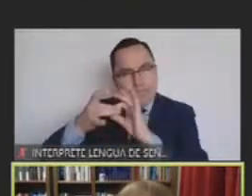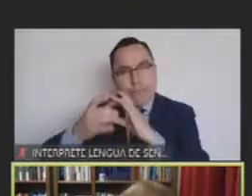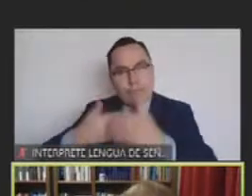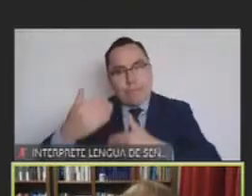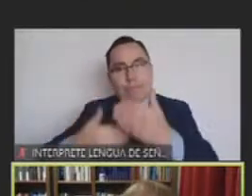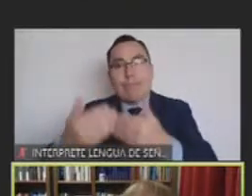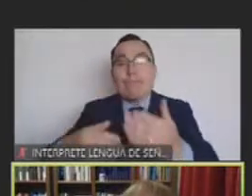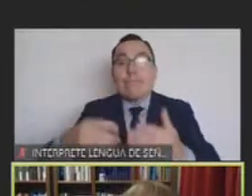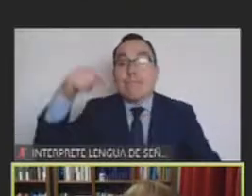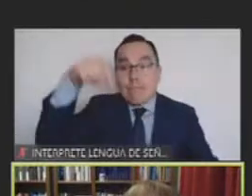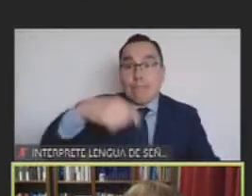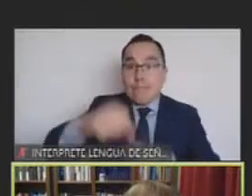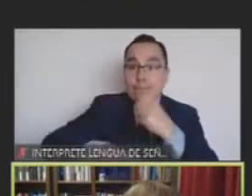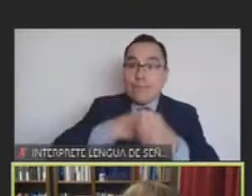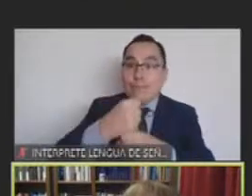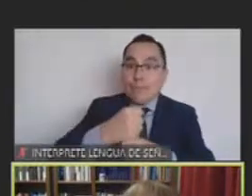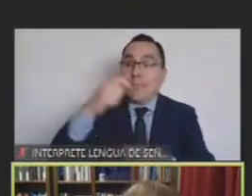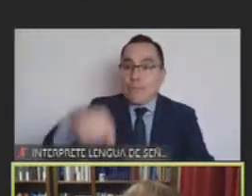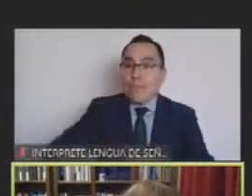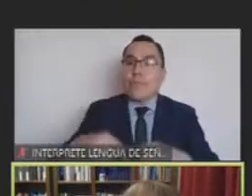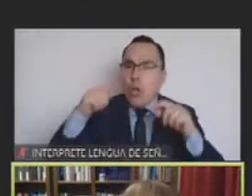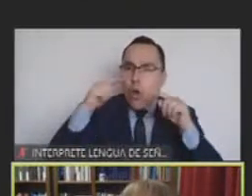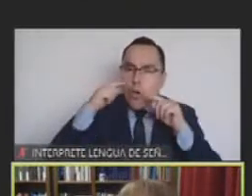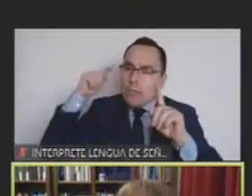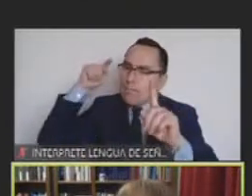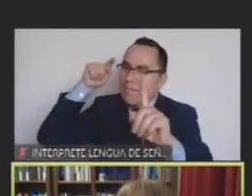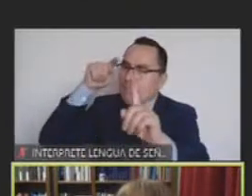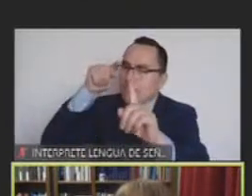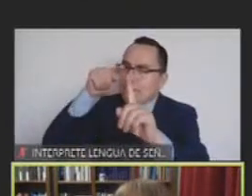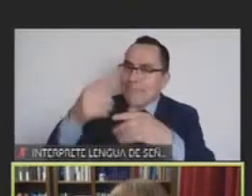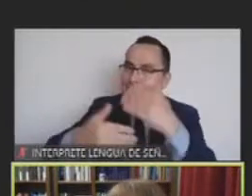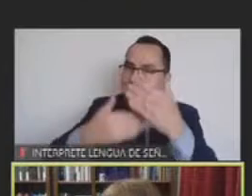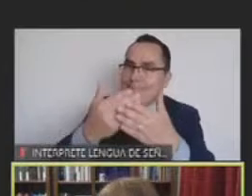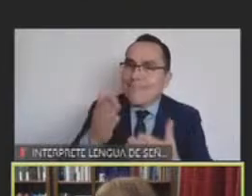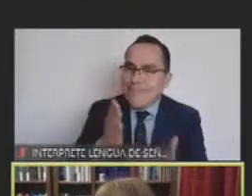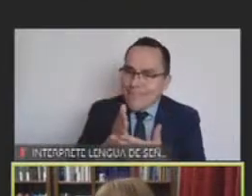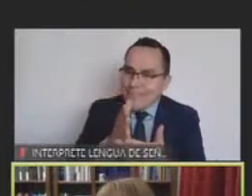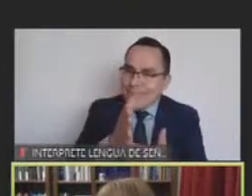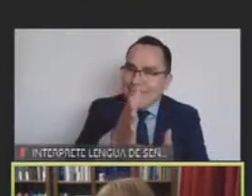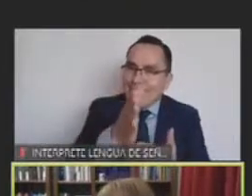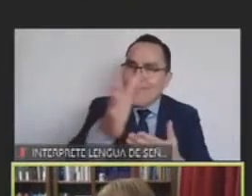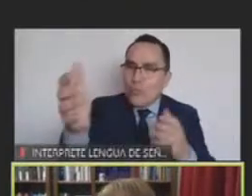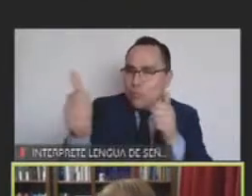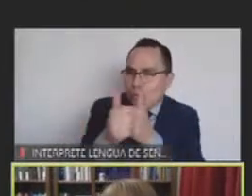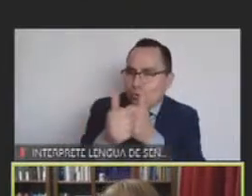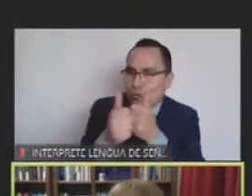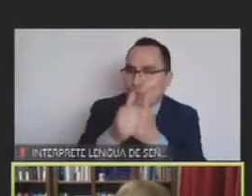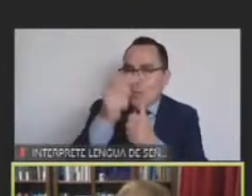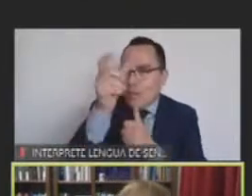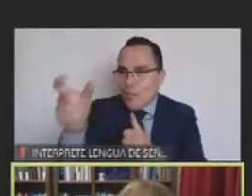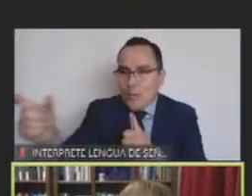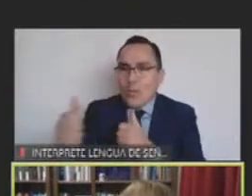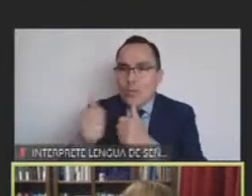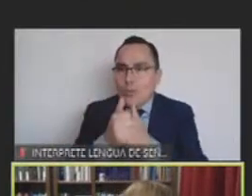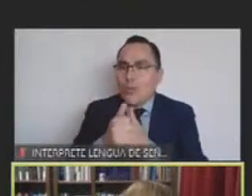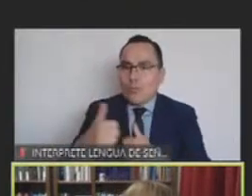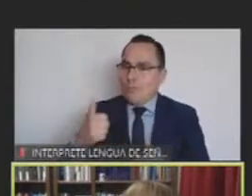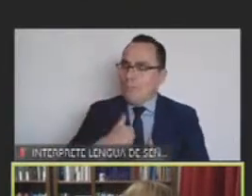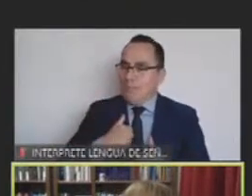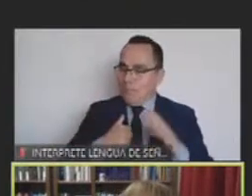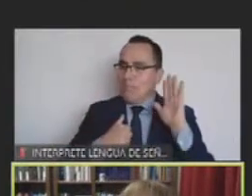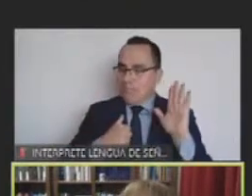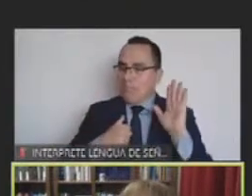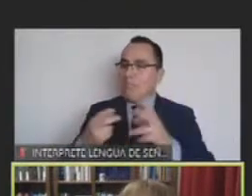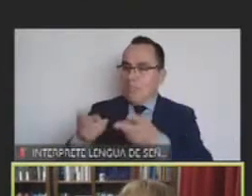que se ha orientado precisamente el trabajo que se ha hecho, es justamente estar muy cerca de las personas, estar muy comprometido con los derechos